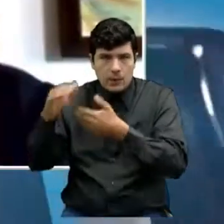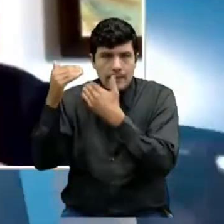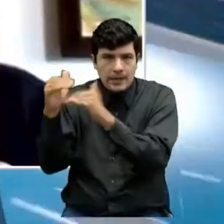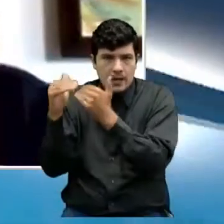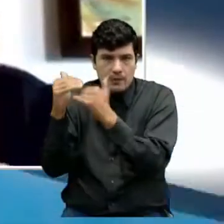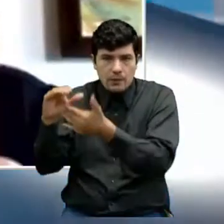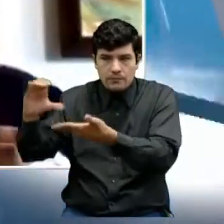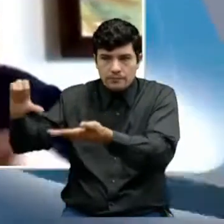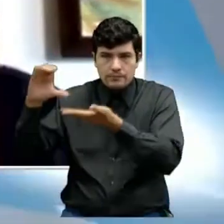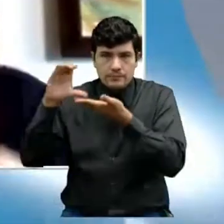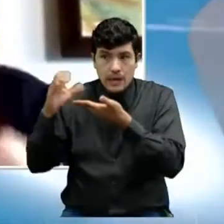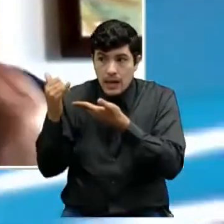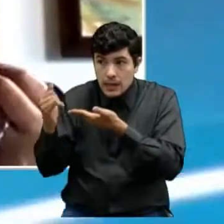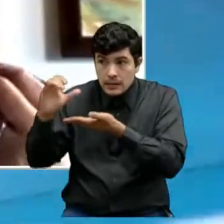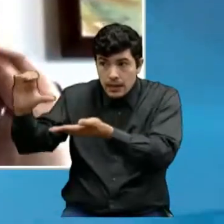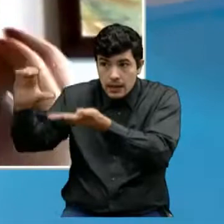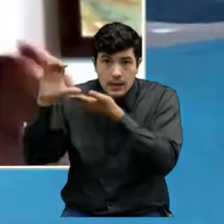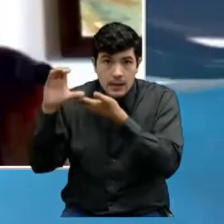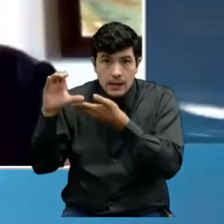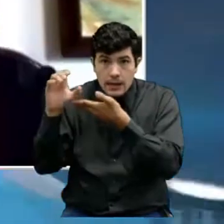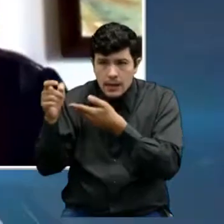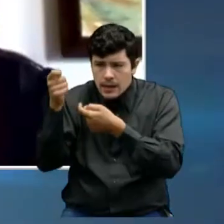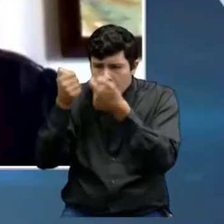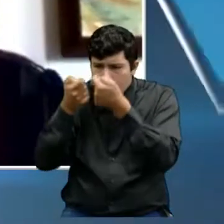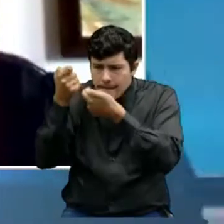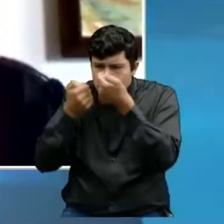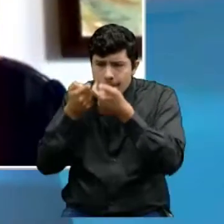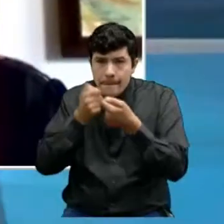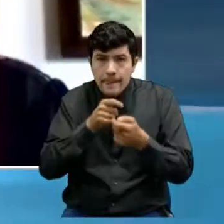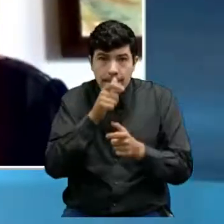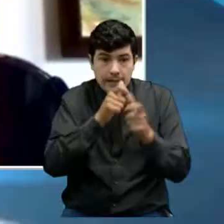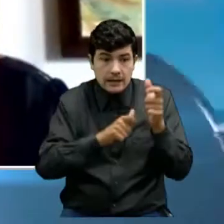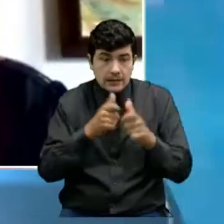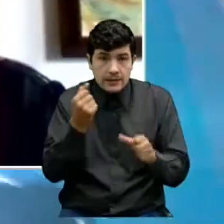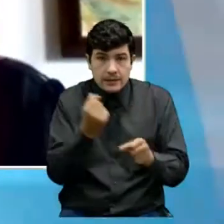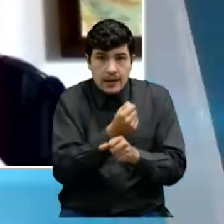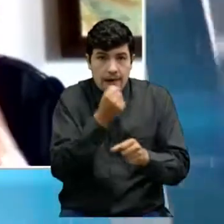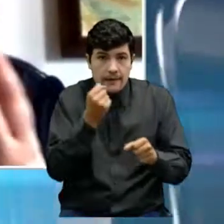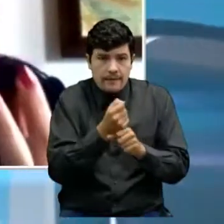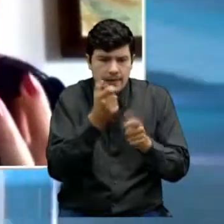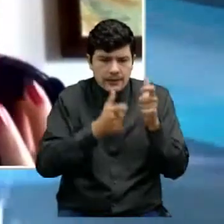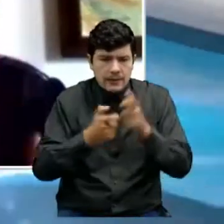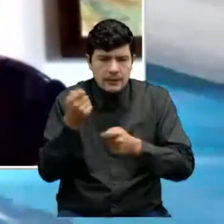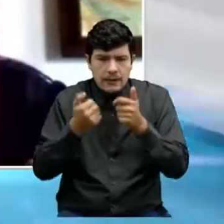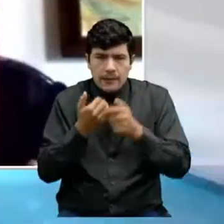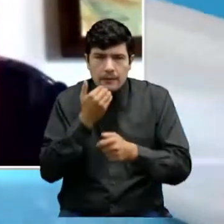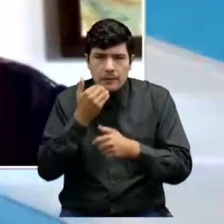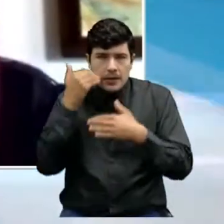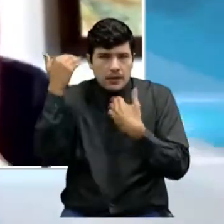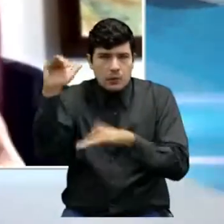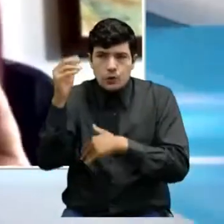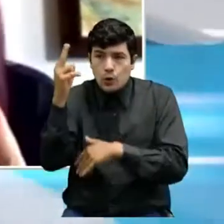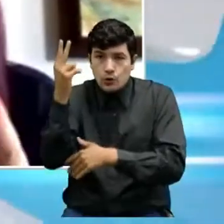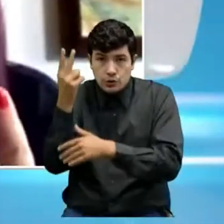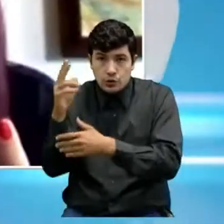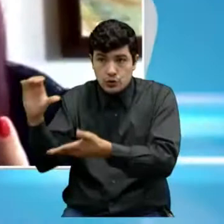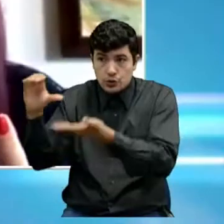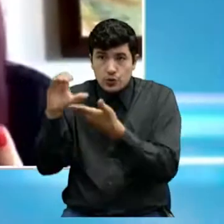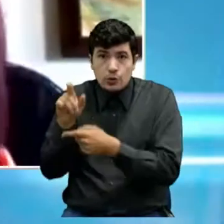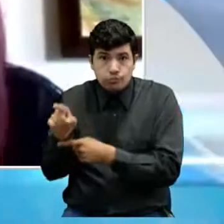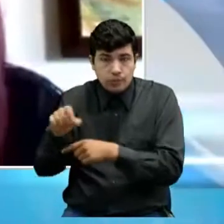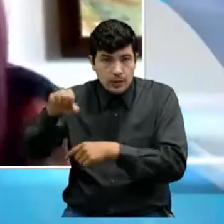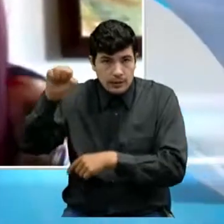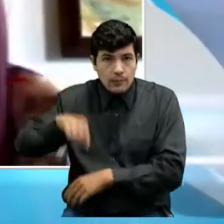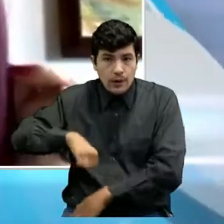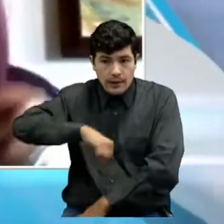este salario básico hay que, digamos, aquellos trabajadores que deben en hasta 2 salarios mínimos, ellos